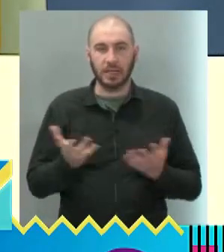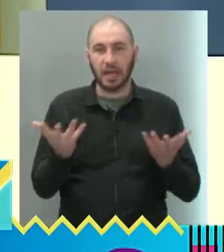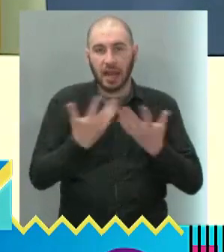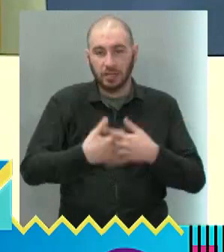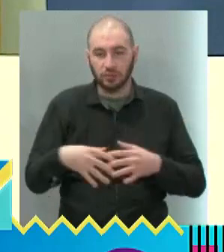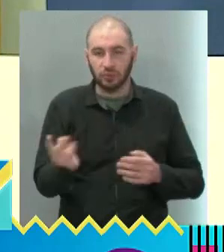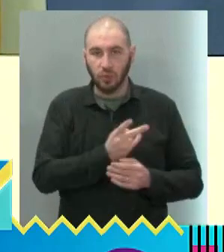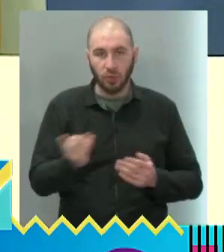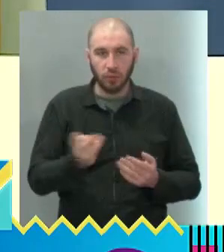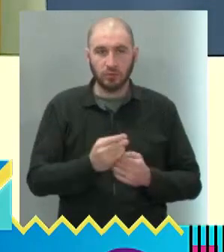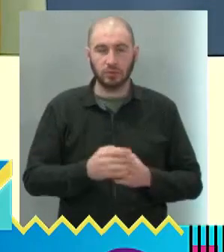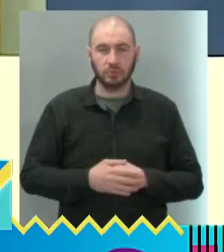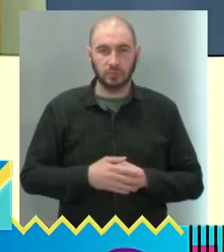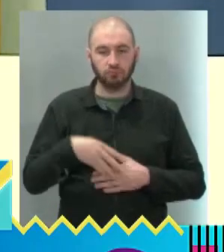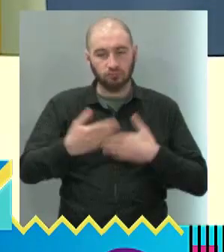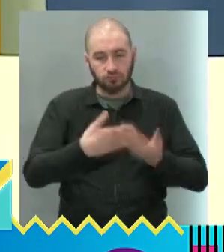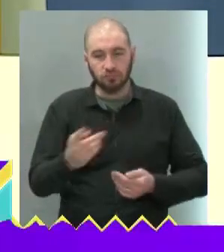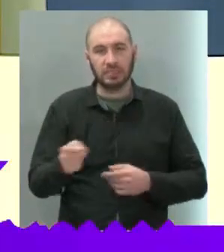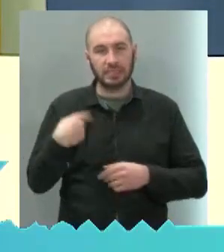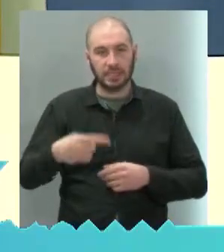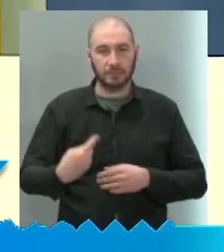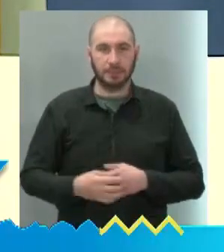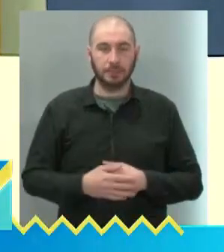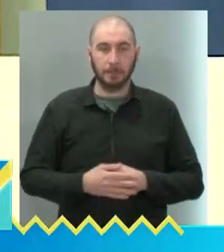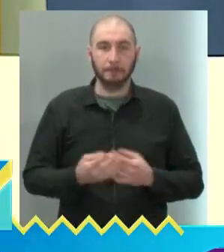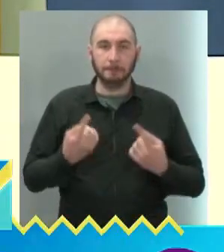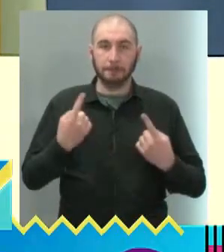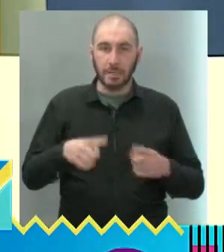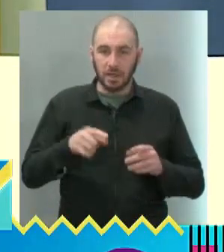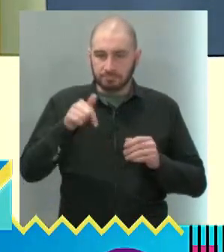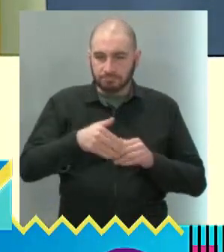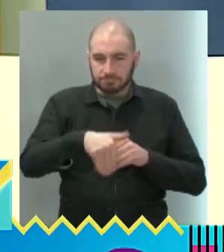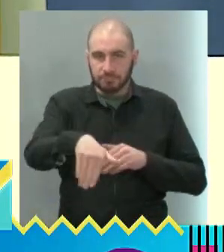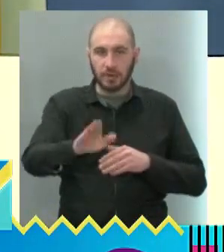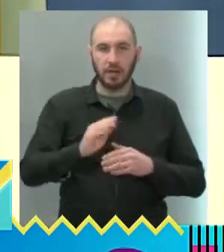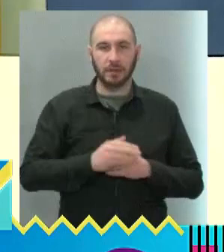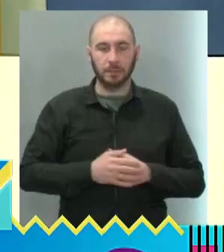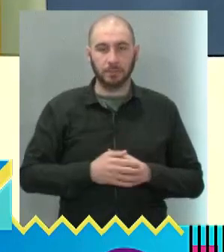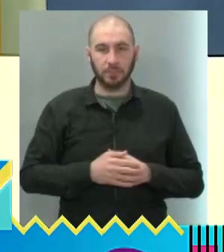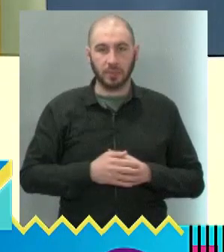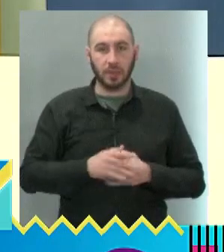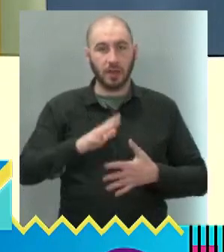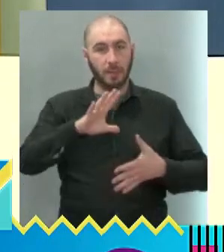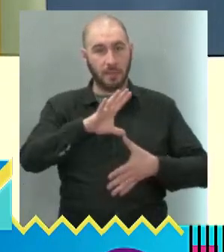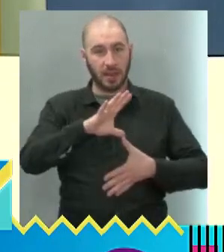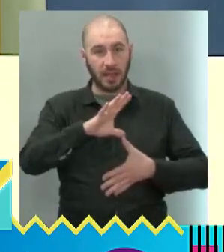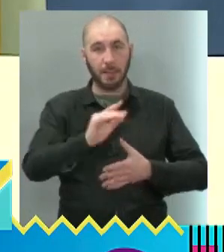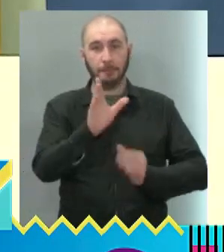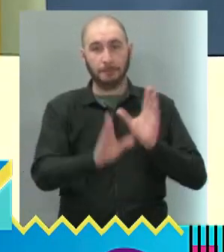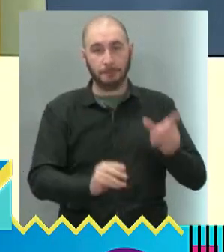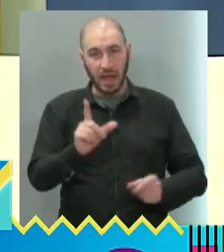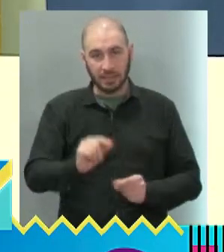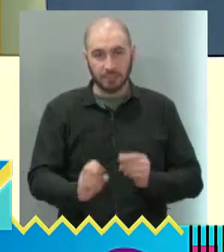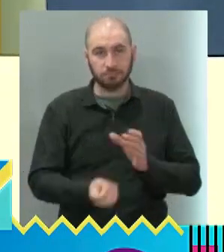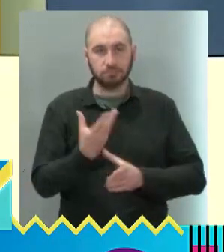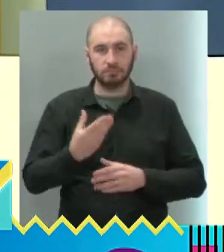interrelación y una construcción permanente, ¿no es cierto? Pero recién ahí uno puede hablar de que América, los países que se